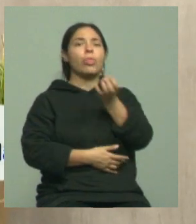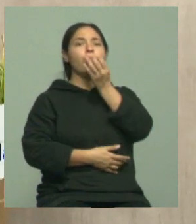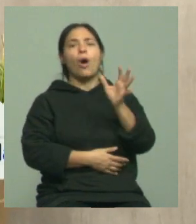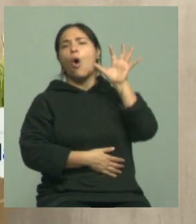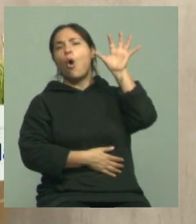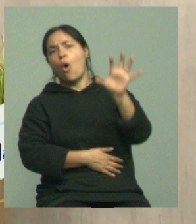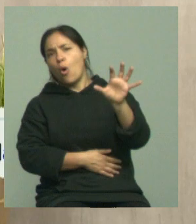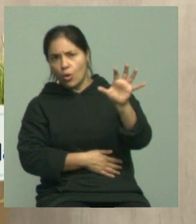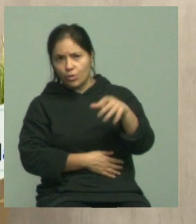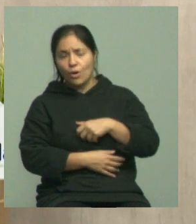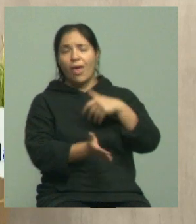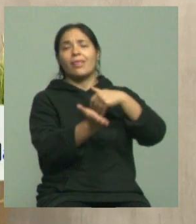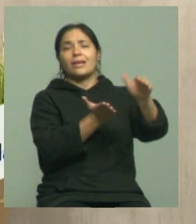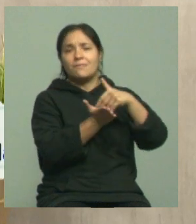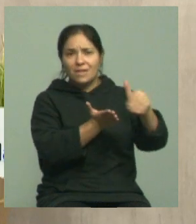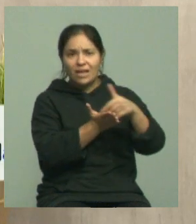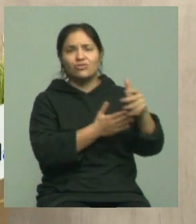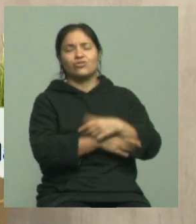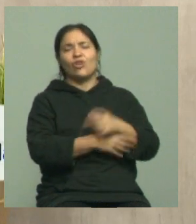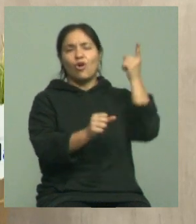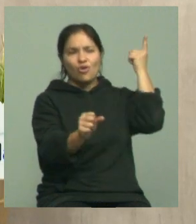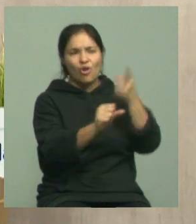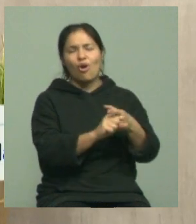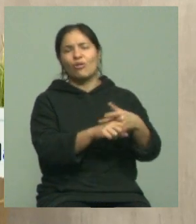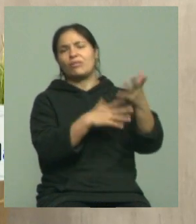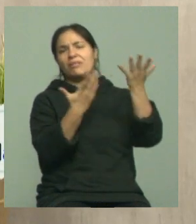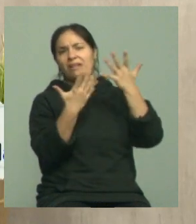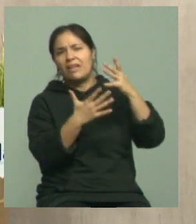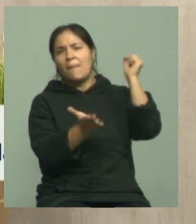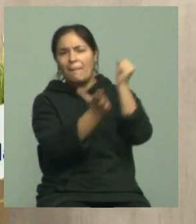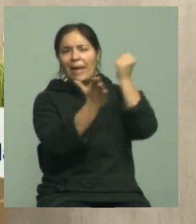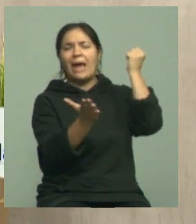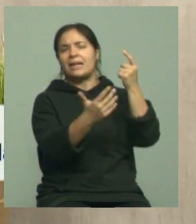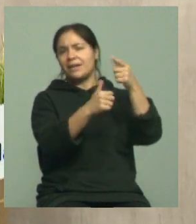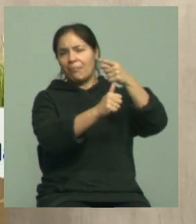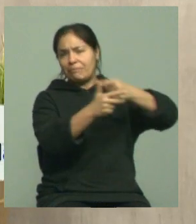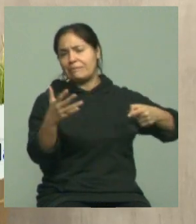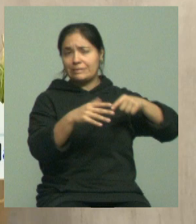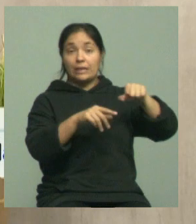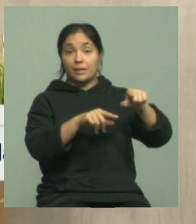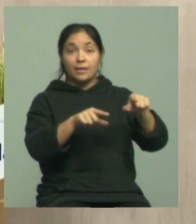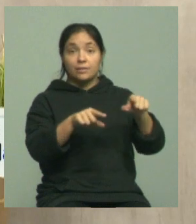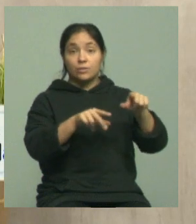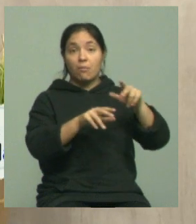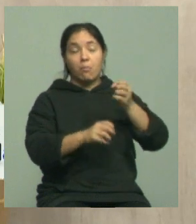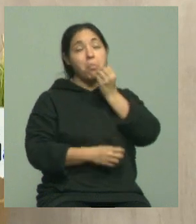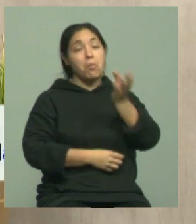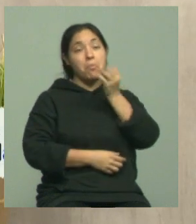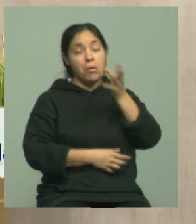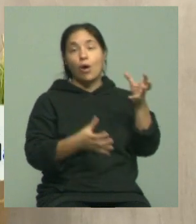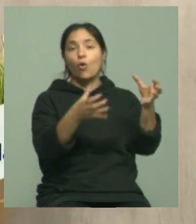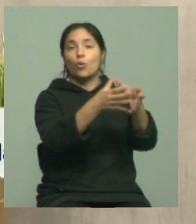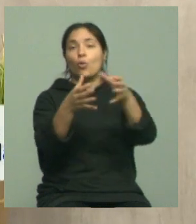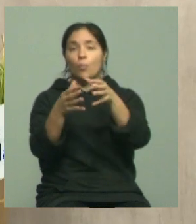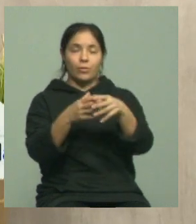los discursos de discriminación, aversión, rechazo, prejuicio, estereotipo, etcétera, contra ciertas poblaciones,